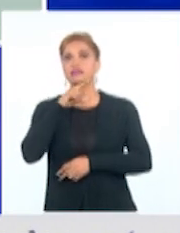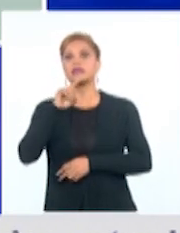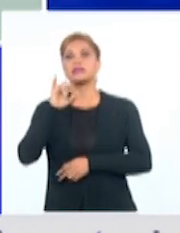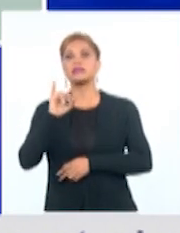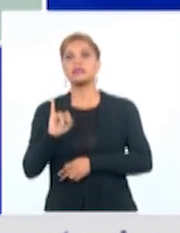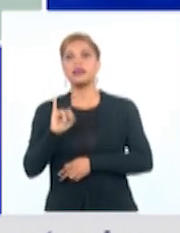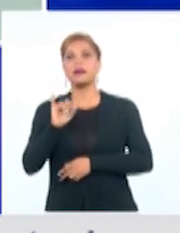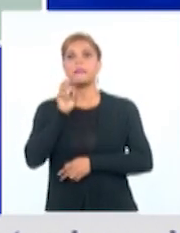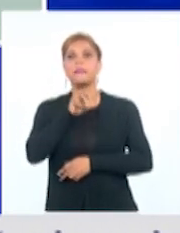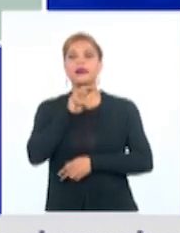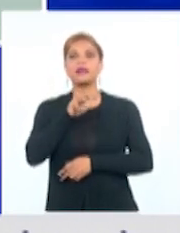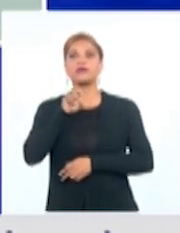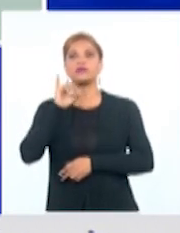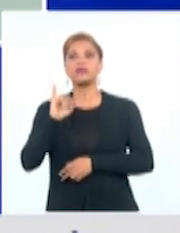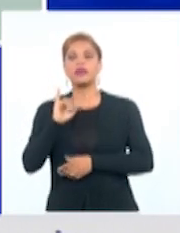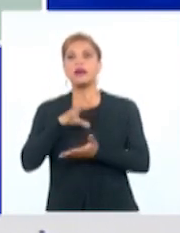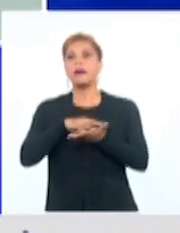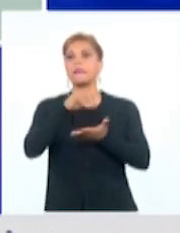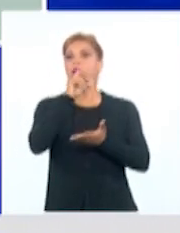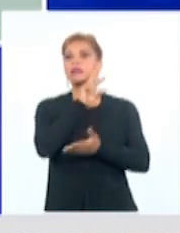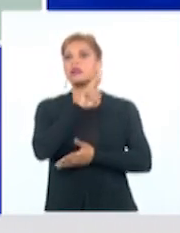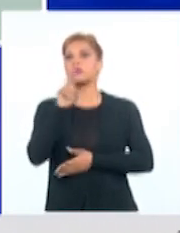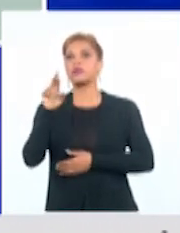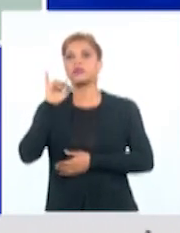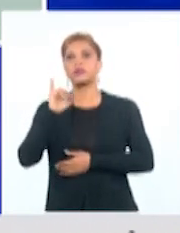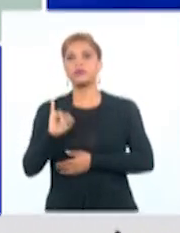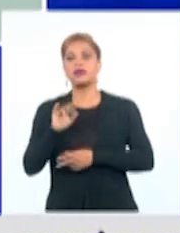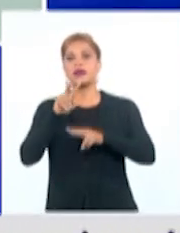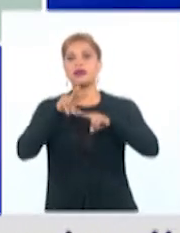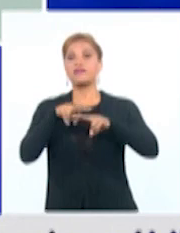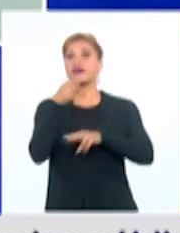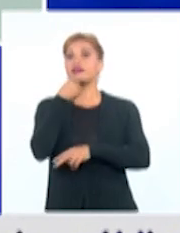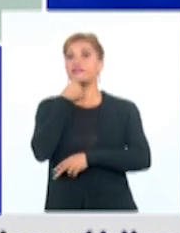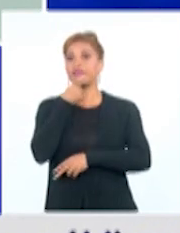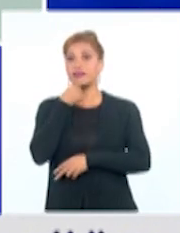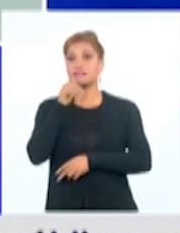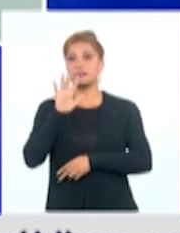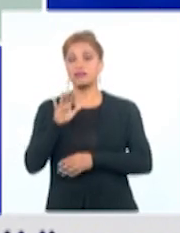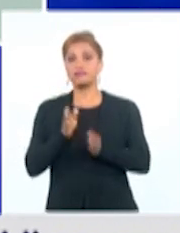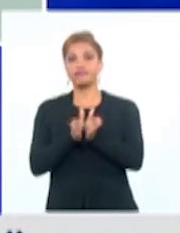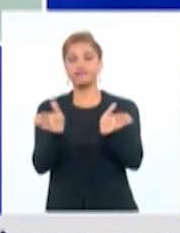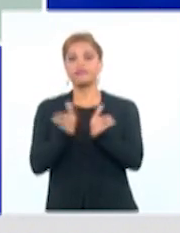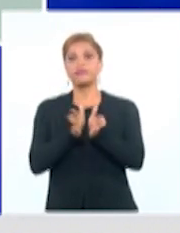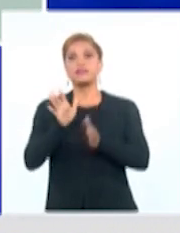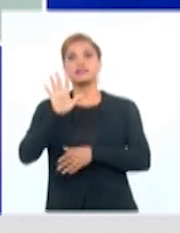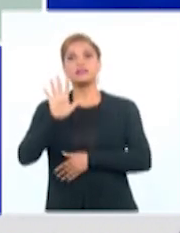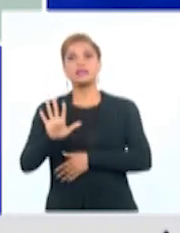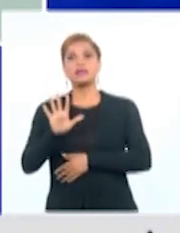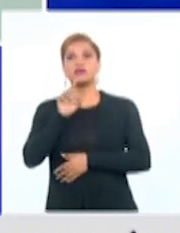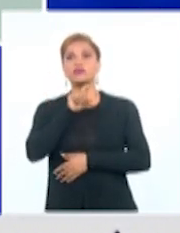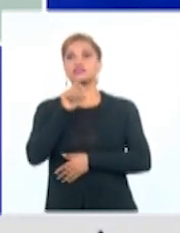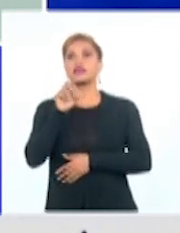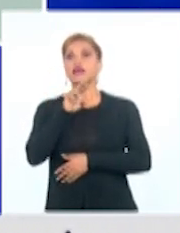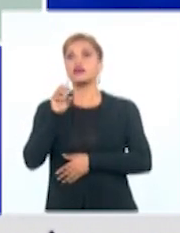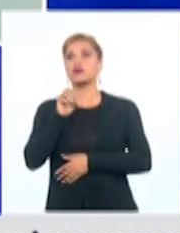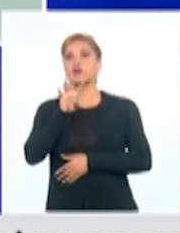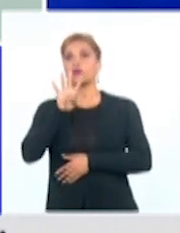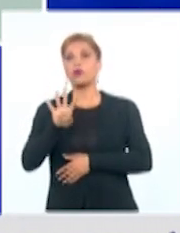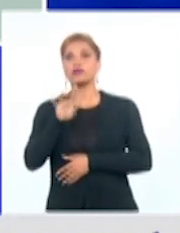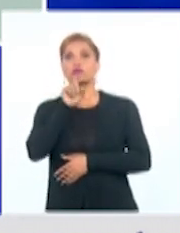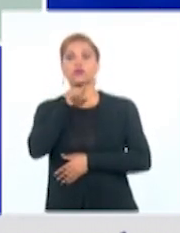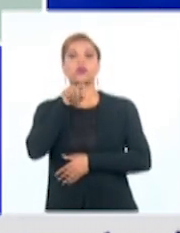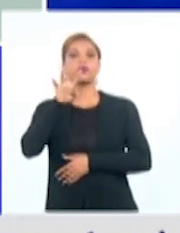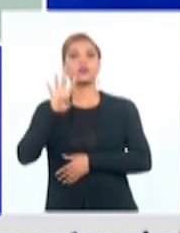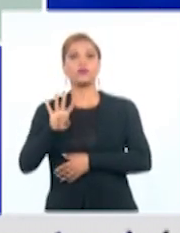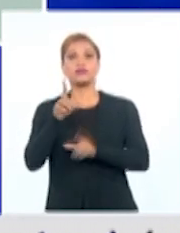que Plaza de la Revolución 6, Habana Vieja y San Miguel del Padrón 5 cada uno, Cerro y Cotorro 4 cada uno